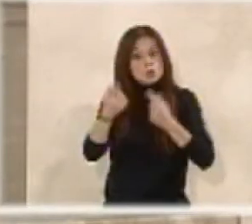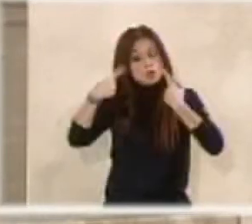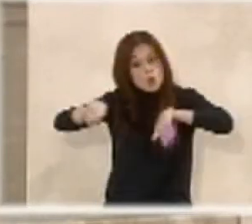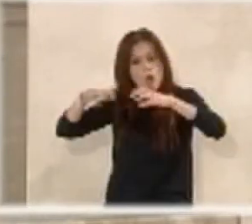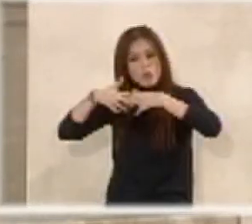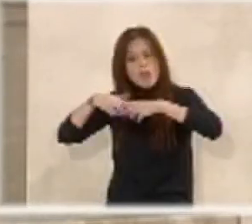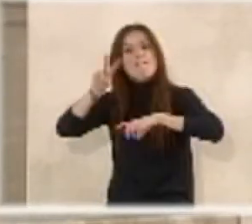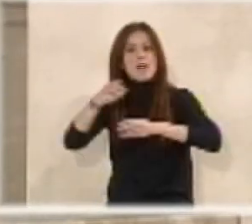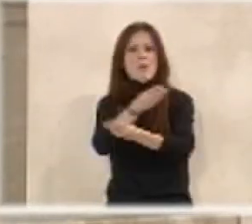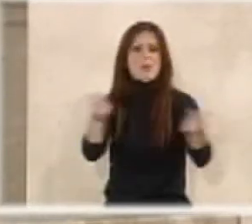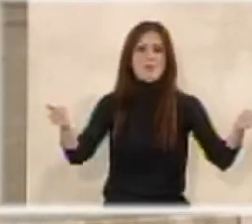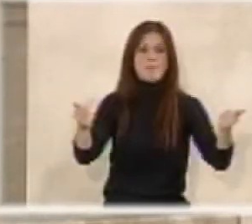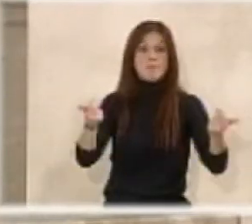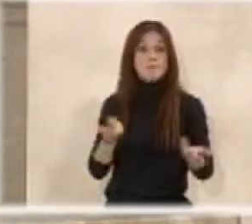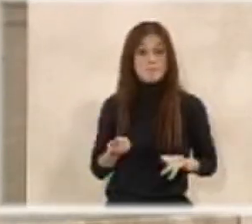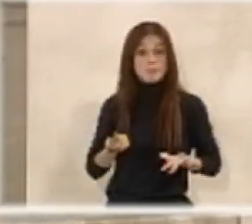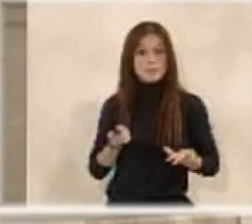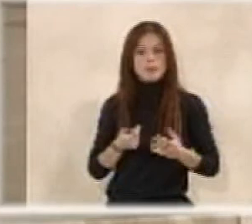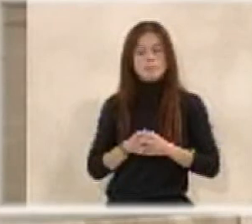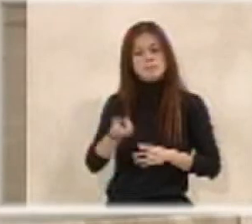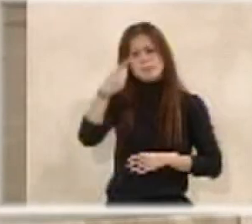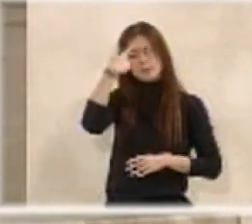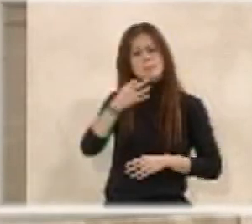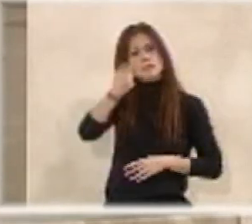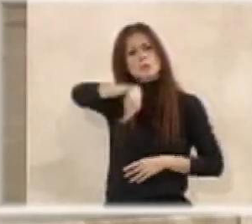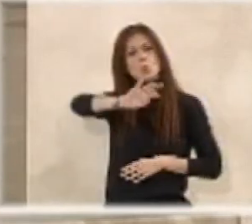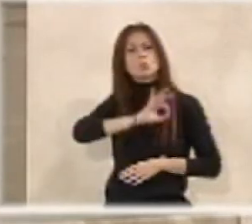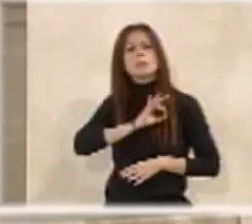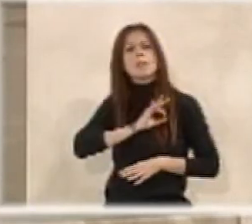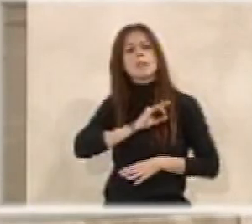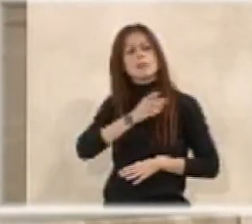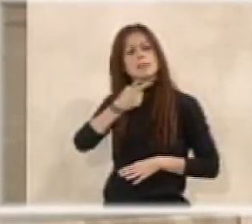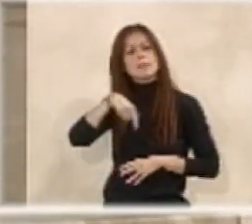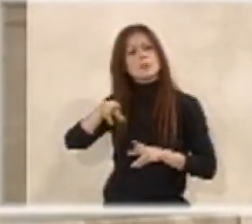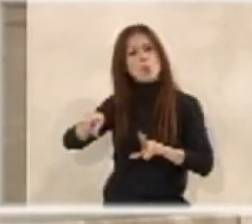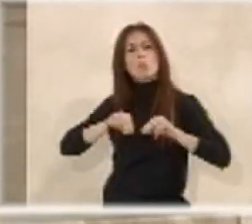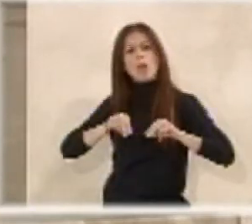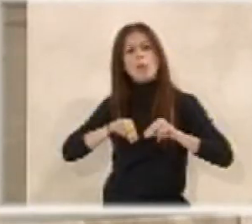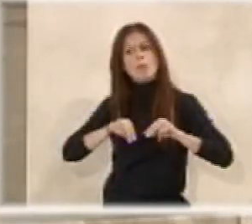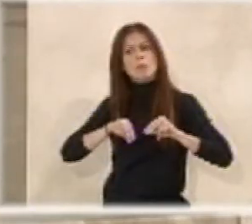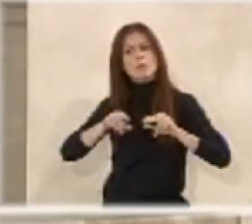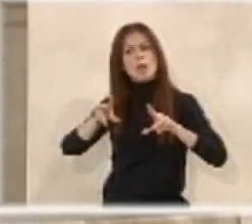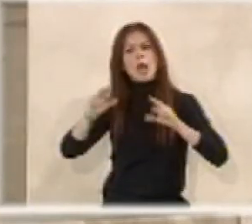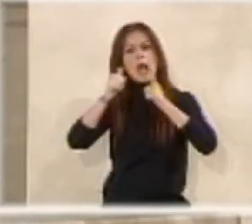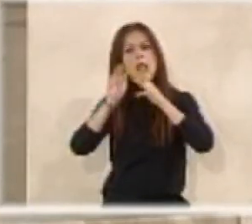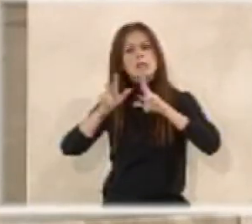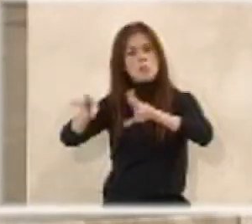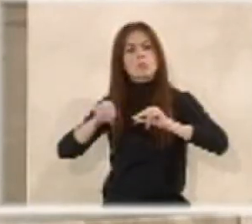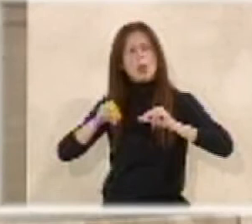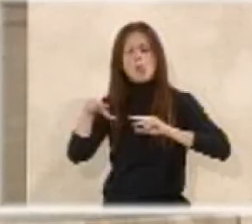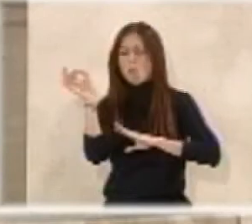por sí solo. Y creemos que ustedes han comprado allí y han comprado una vivienda